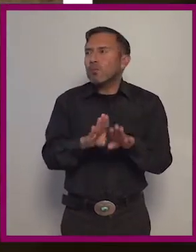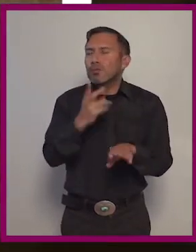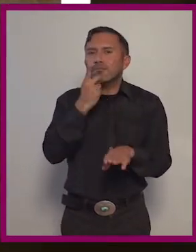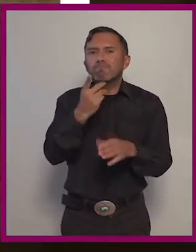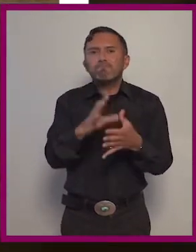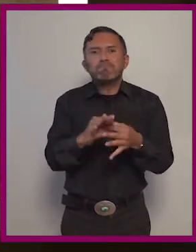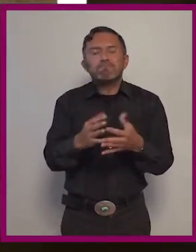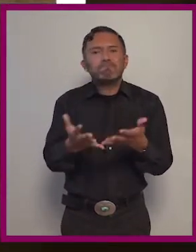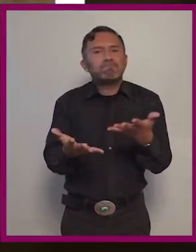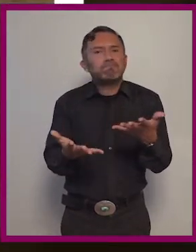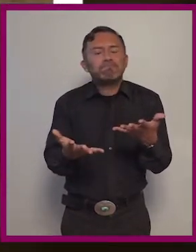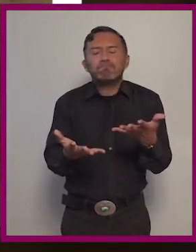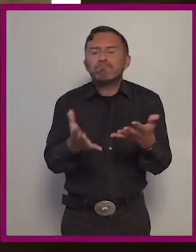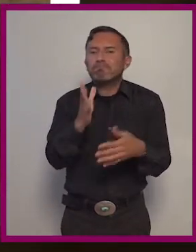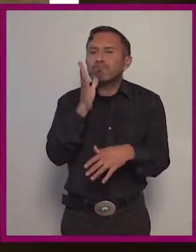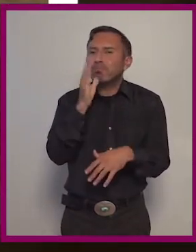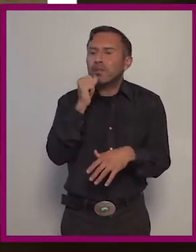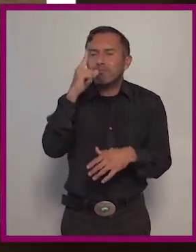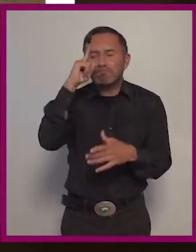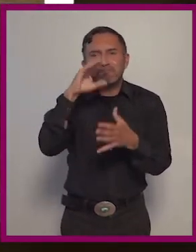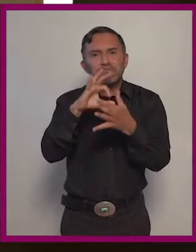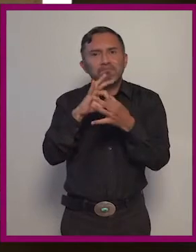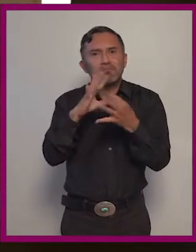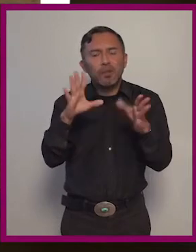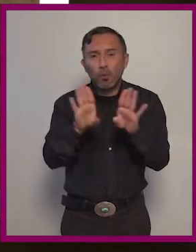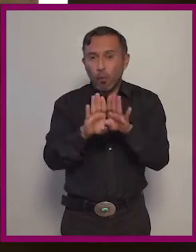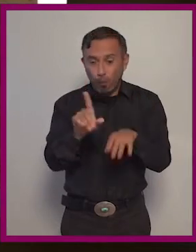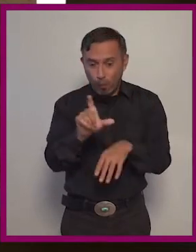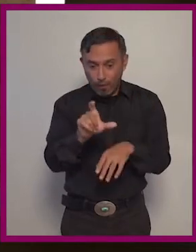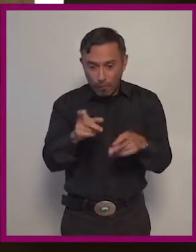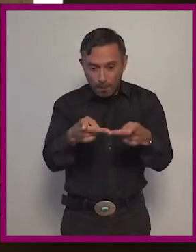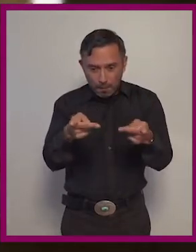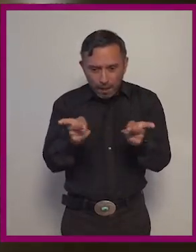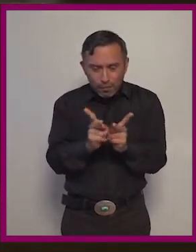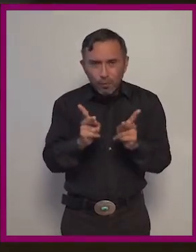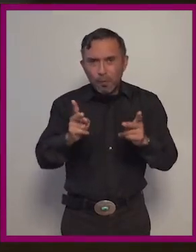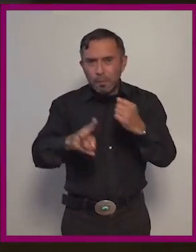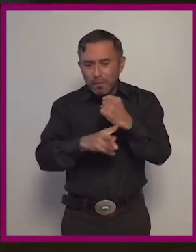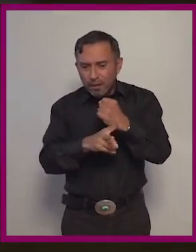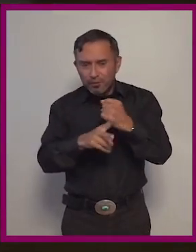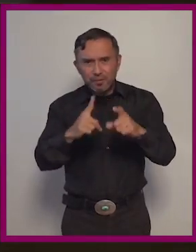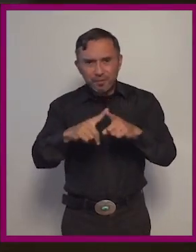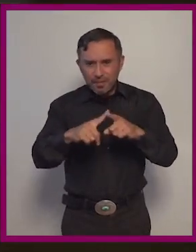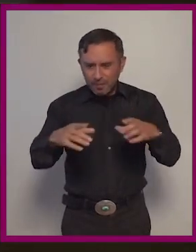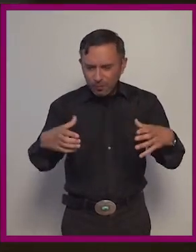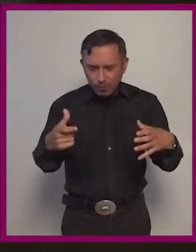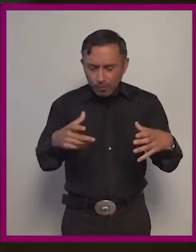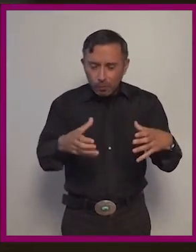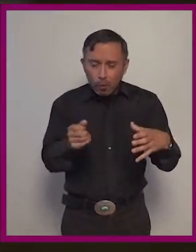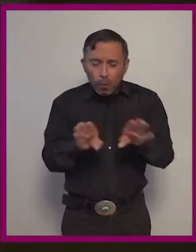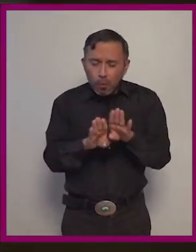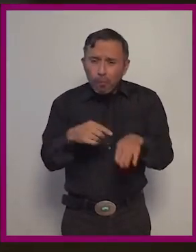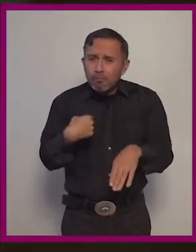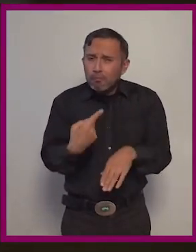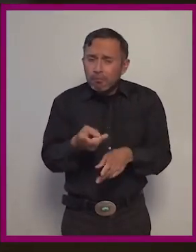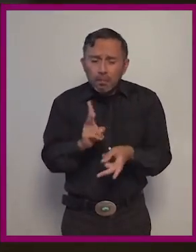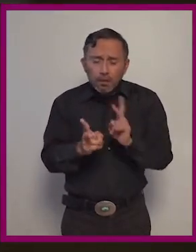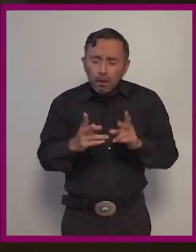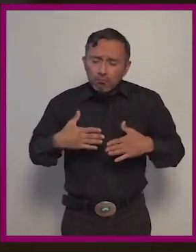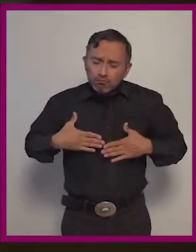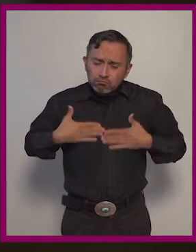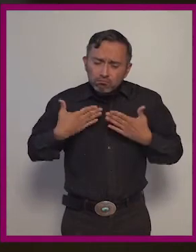Pero simplemente cuando hago una pieza, pues platicas con ella y plasmas todo lo que es tu sentimiento, ¿no?